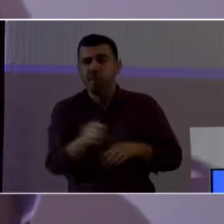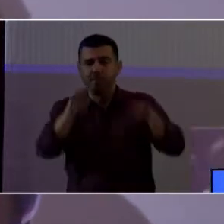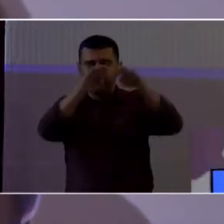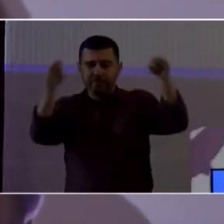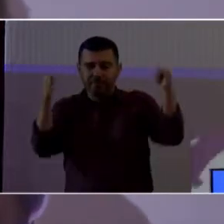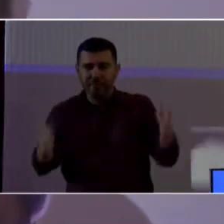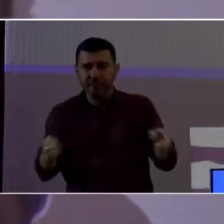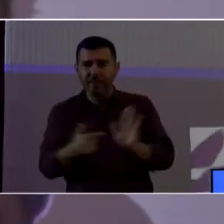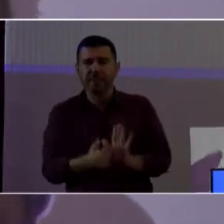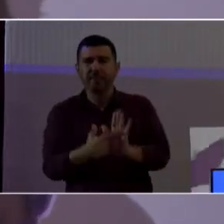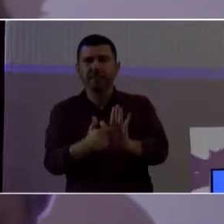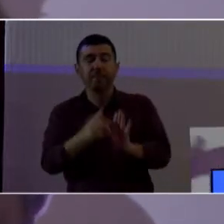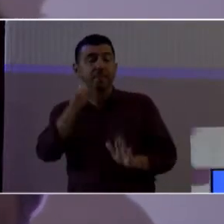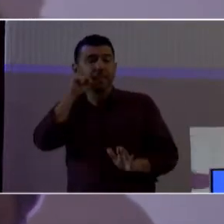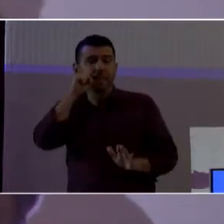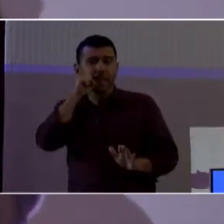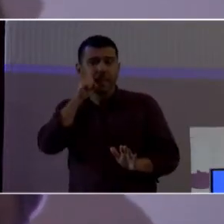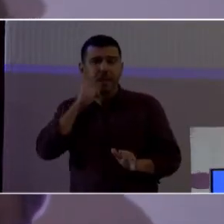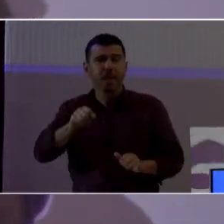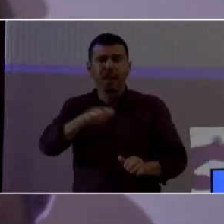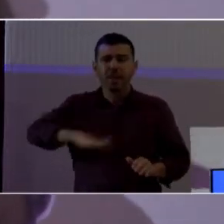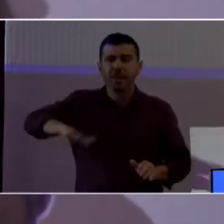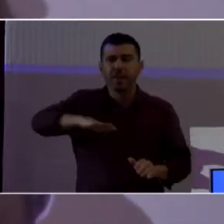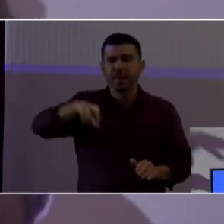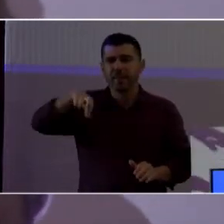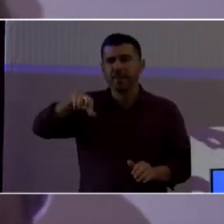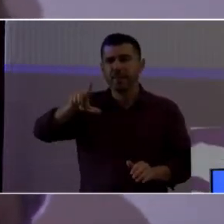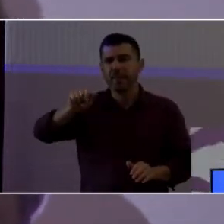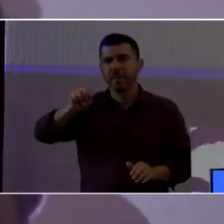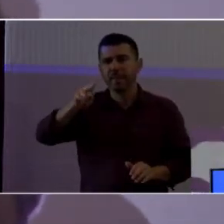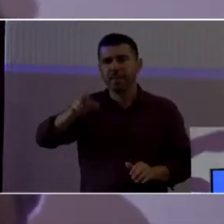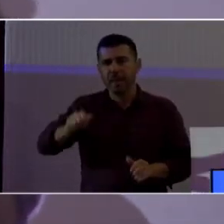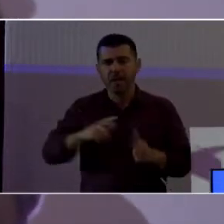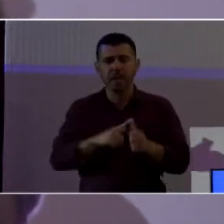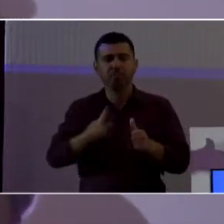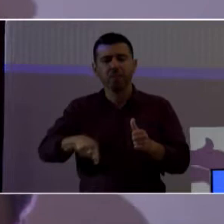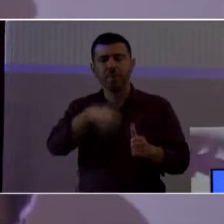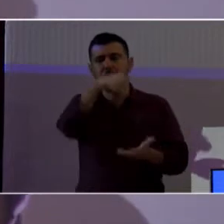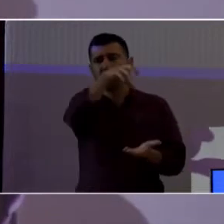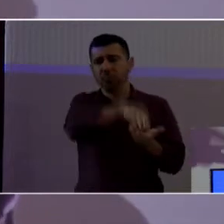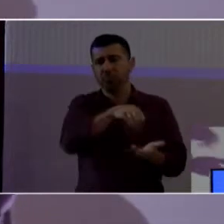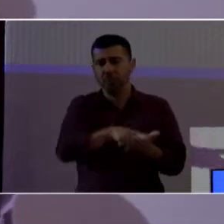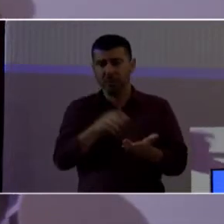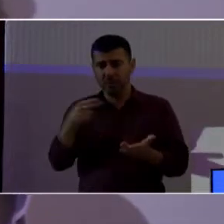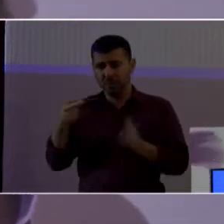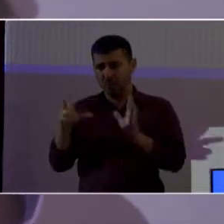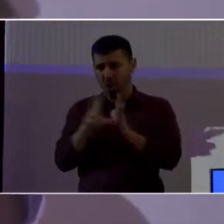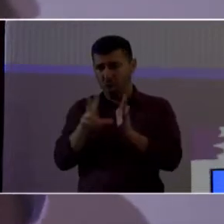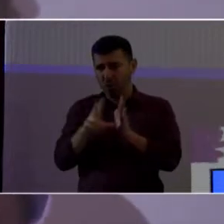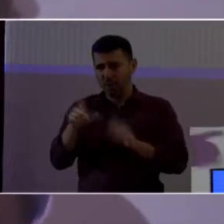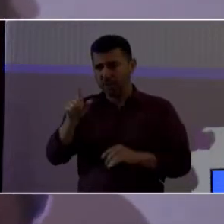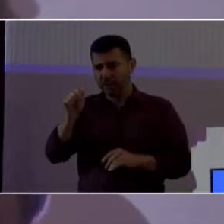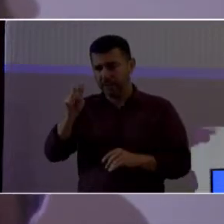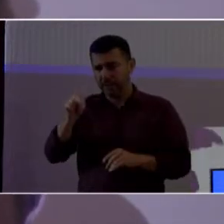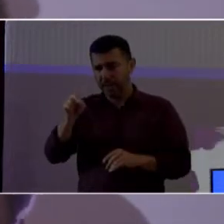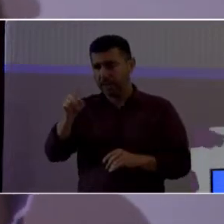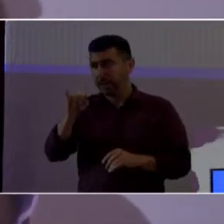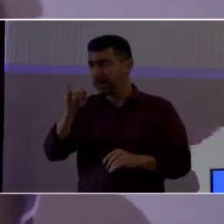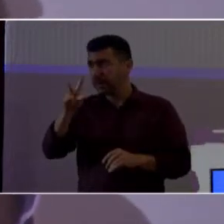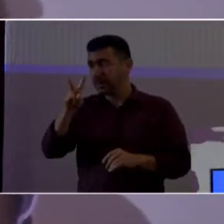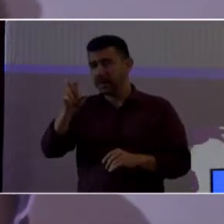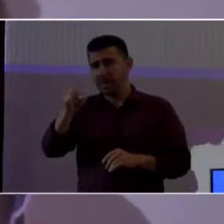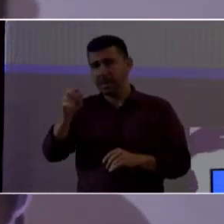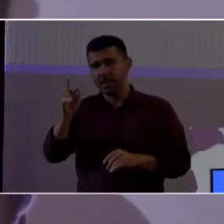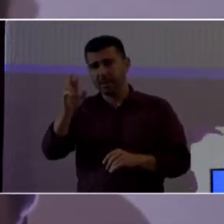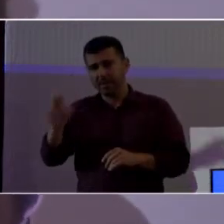Plaza. Tenemos otra vitrina en el Hotel San Silvestre y el Hotel